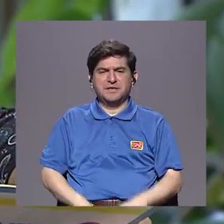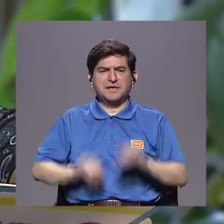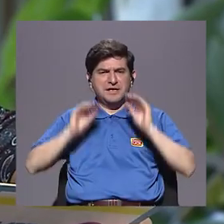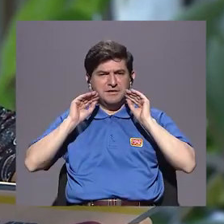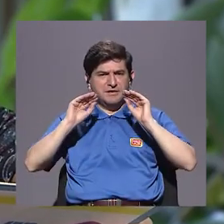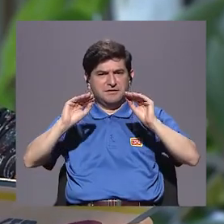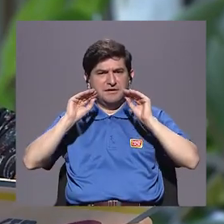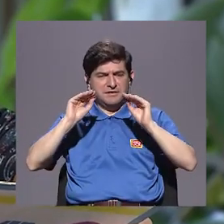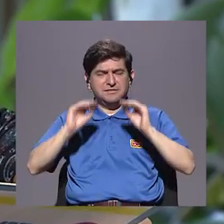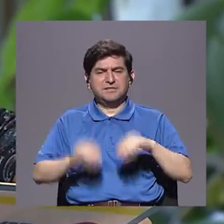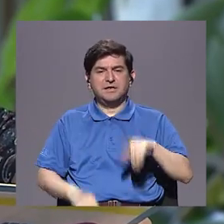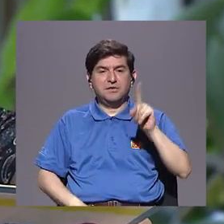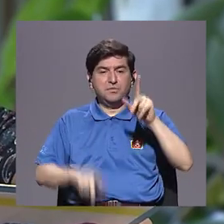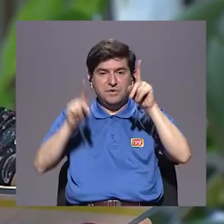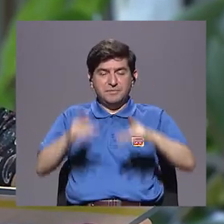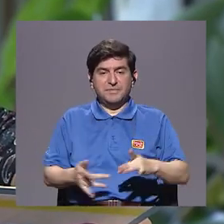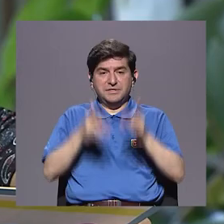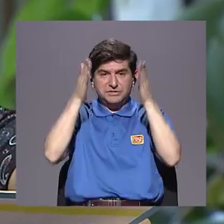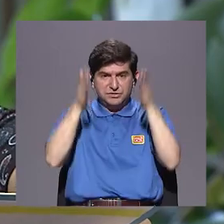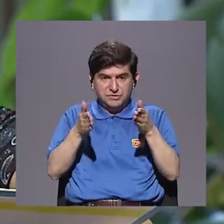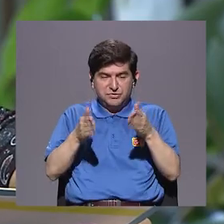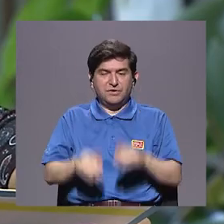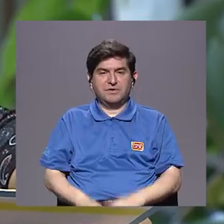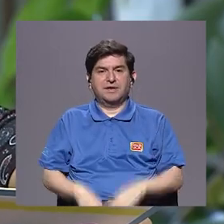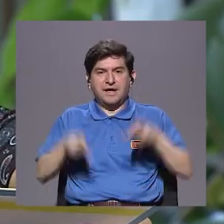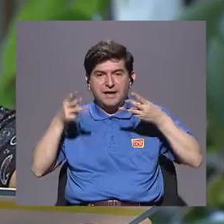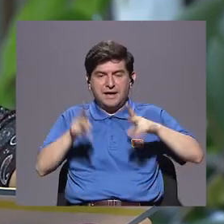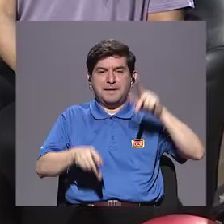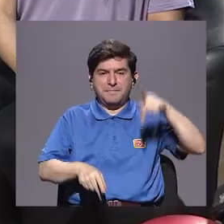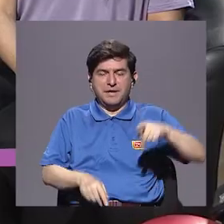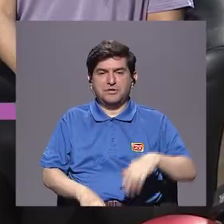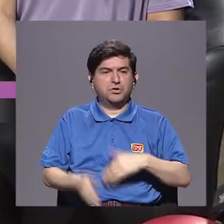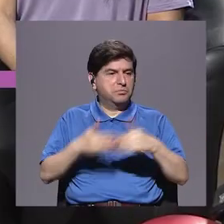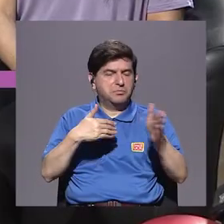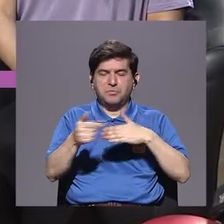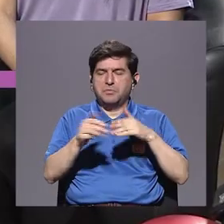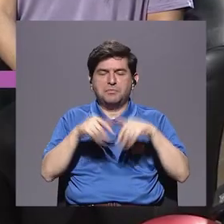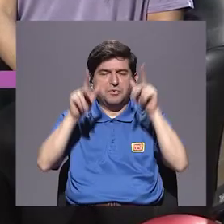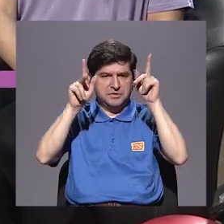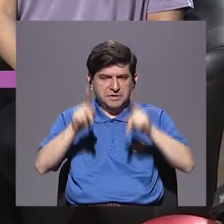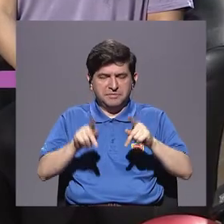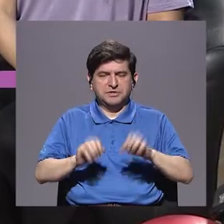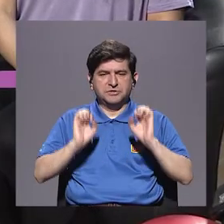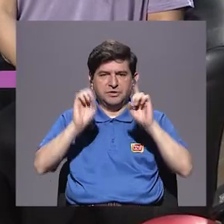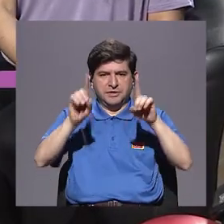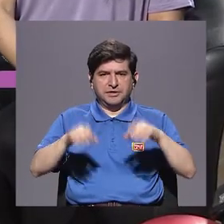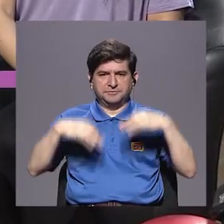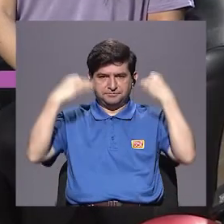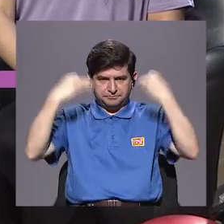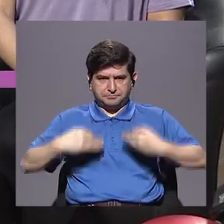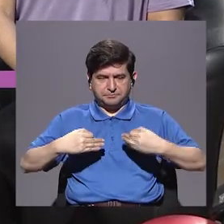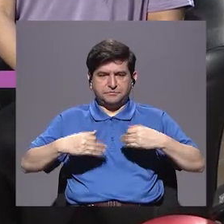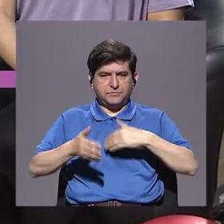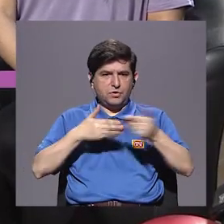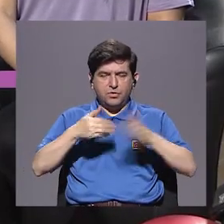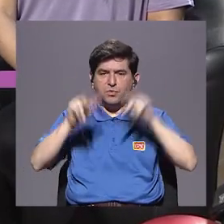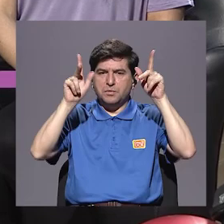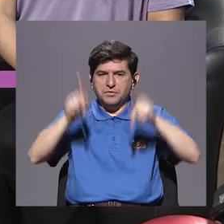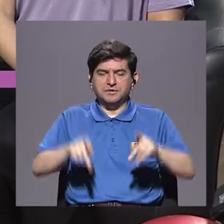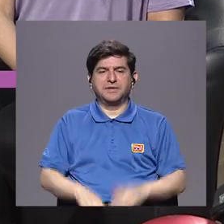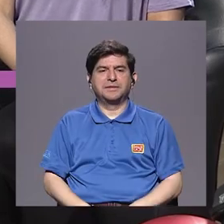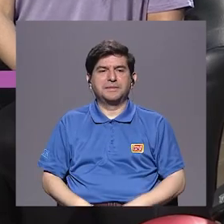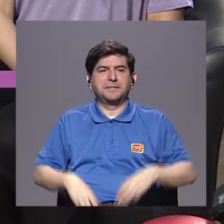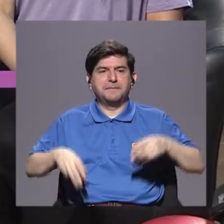ser impartido por un experto en Pilates? O sea, ¿o lo puede dar cualquier profesor de educación física o cualquier